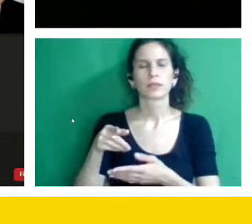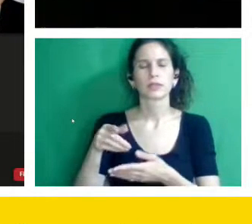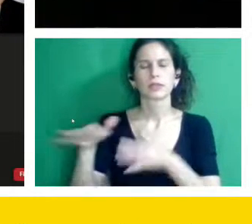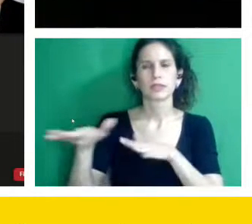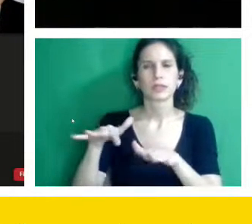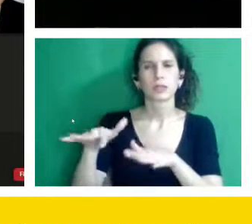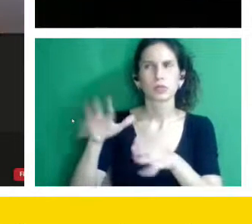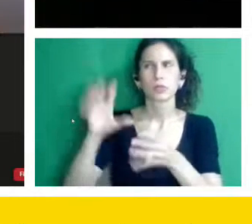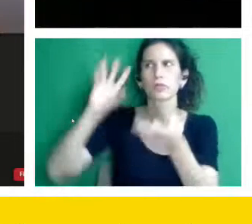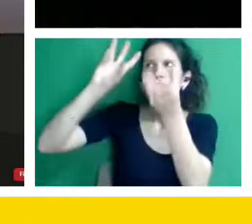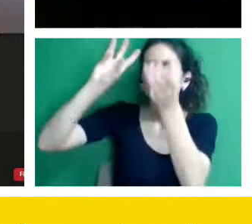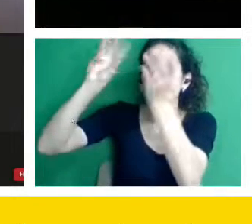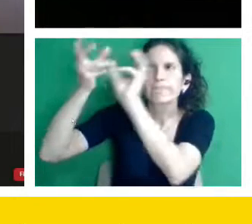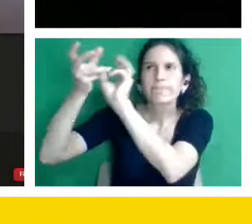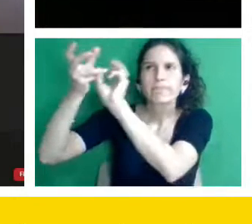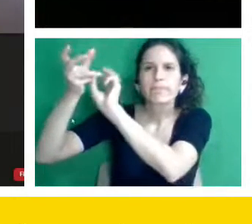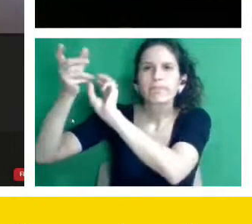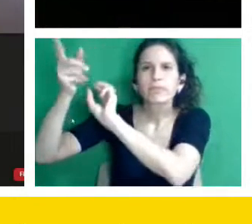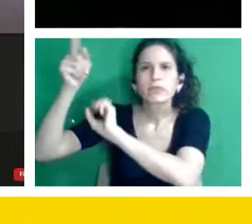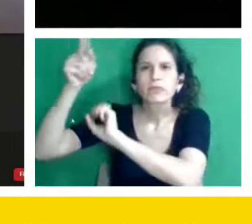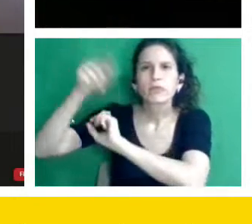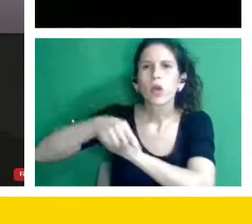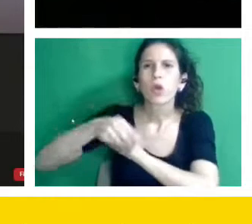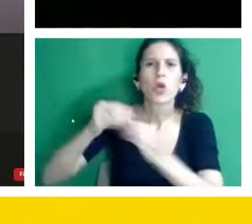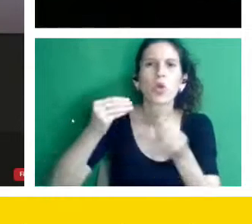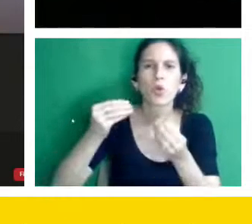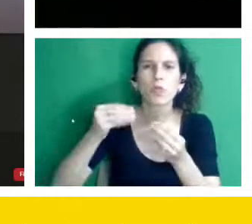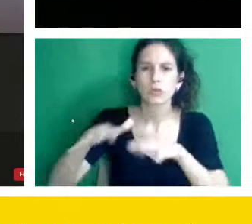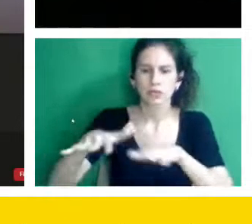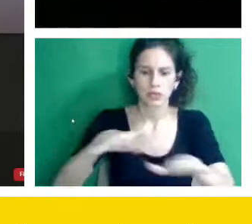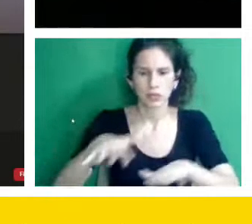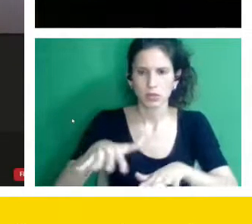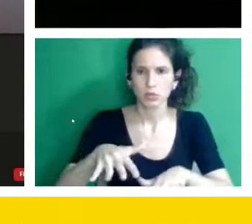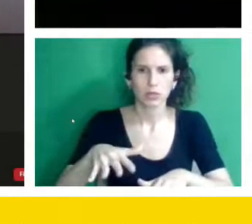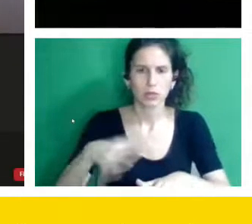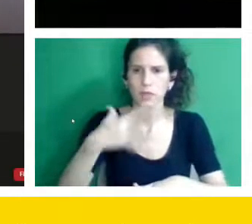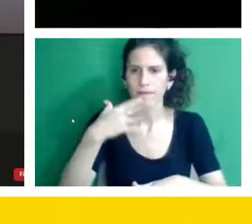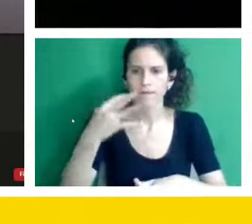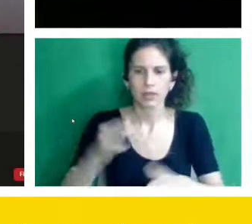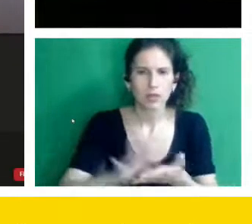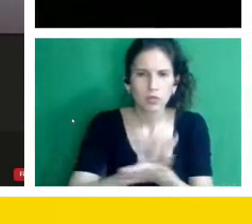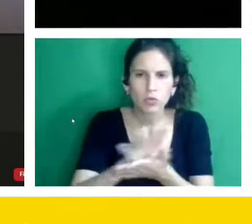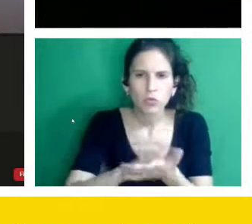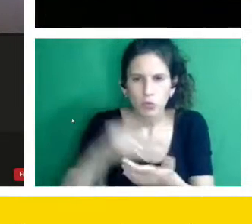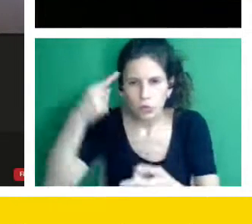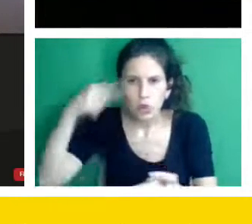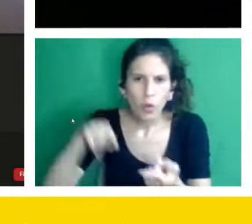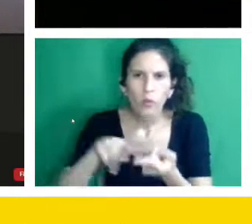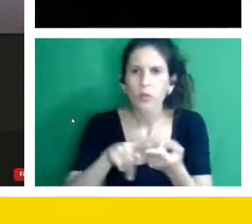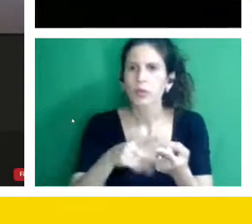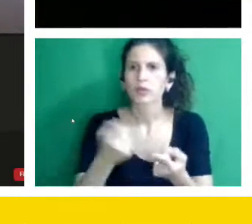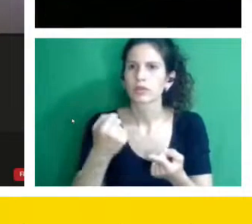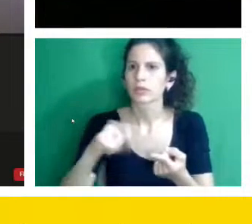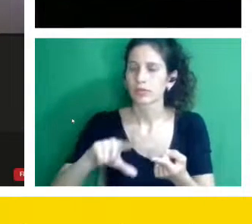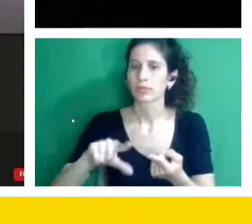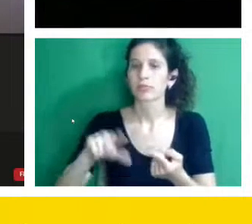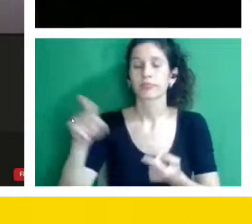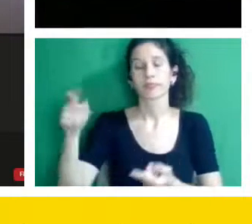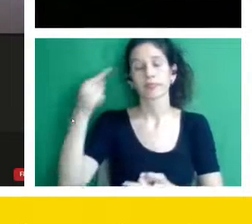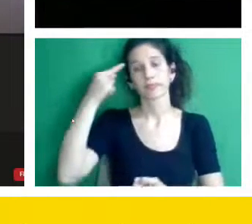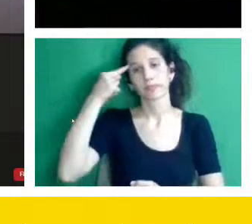¿cómo lo baja y lo bajó, lo ató y lo llevó a la tierra sobre el objetivo? Y bueno, es destacado claramente de